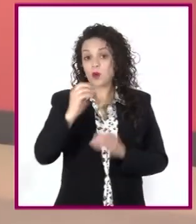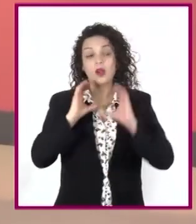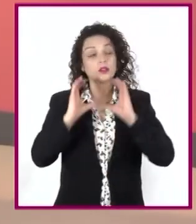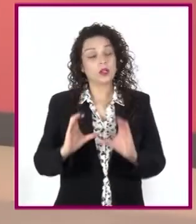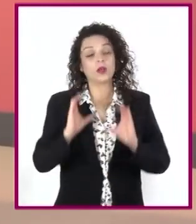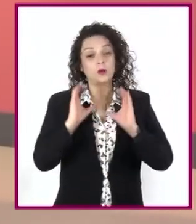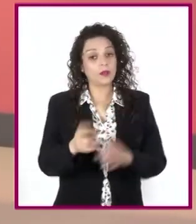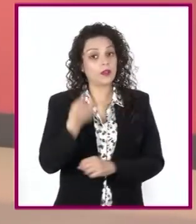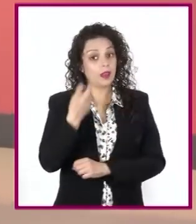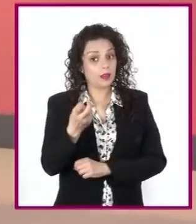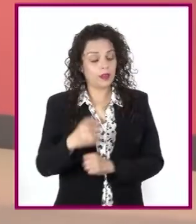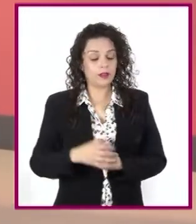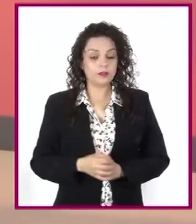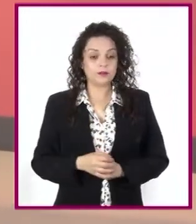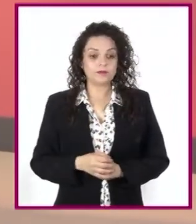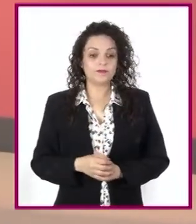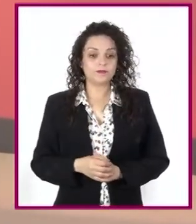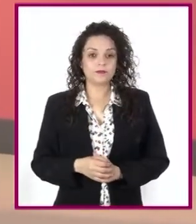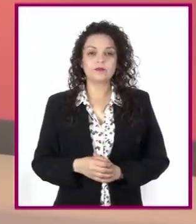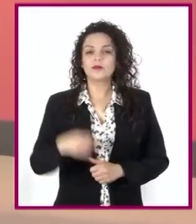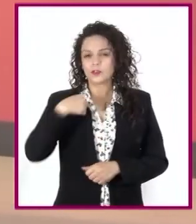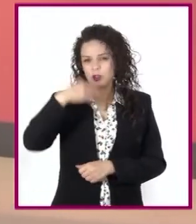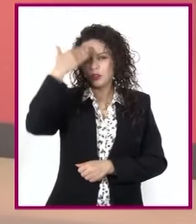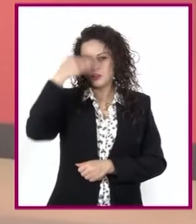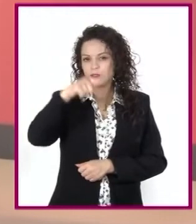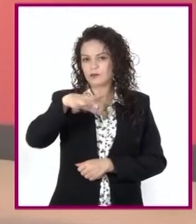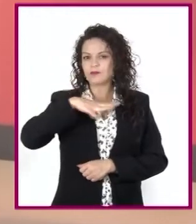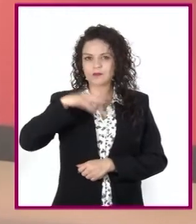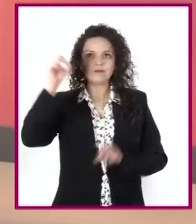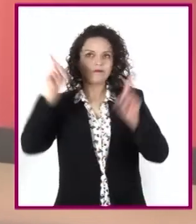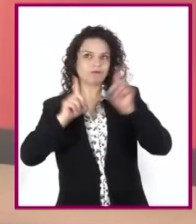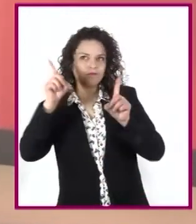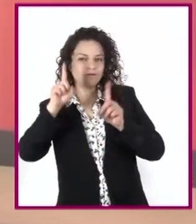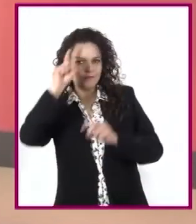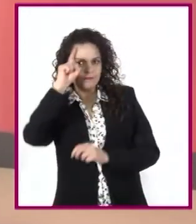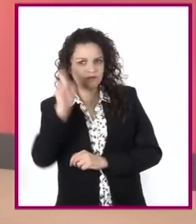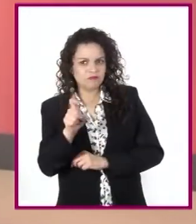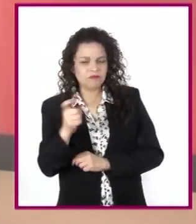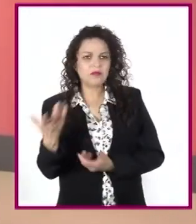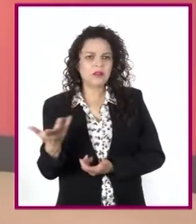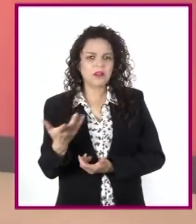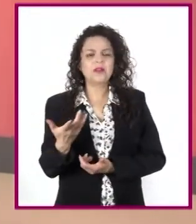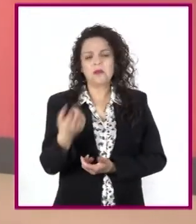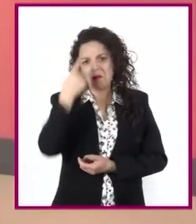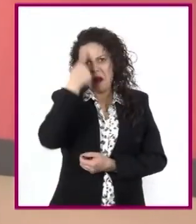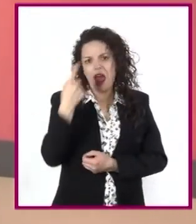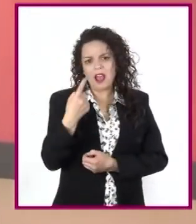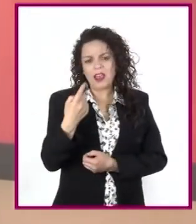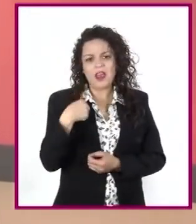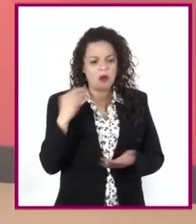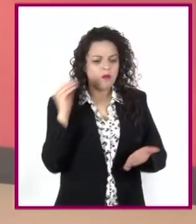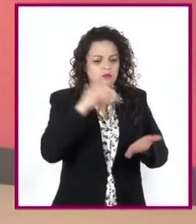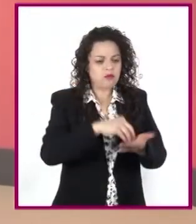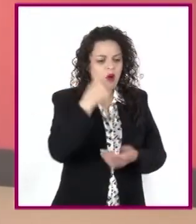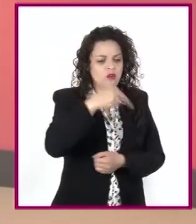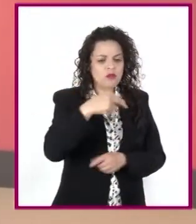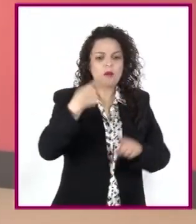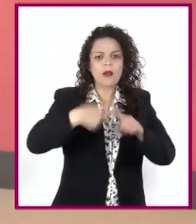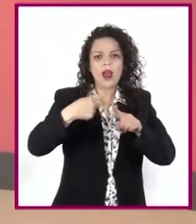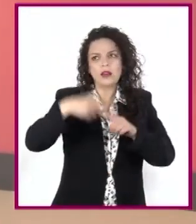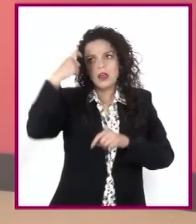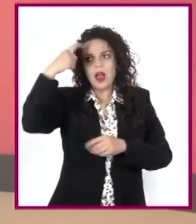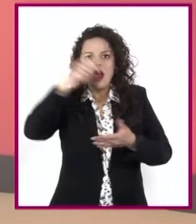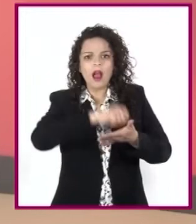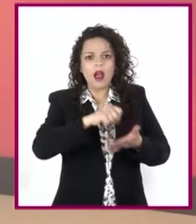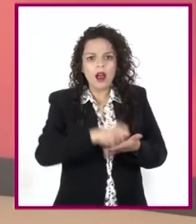Y estoy segura que aquí les surgiría una duda. Entonces, ¿para qué citar? A continuación mencionaremos por qué es importante